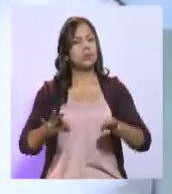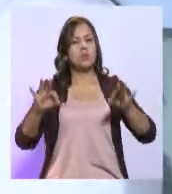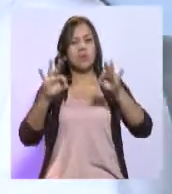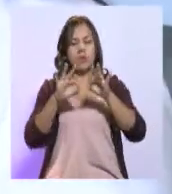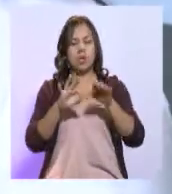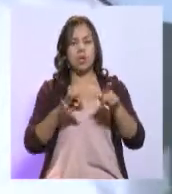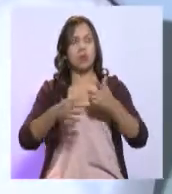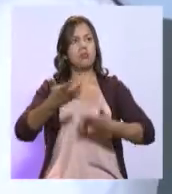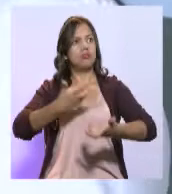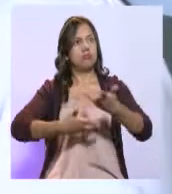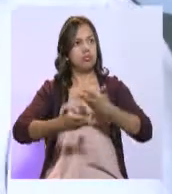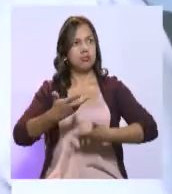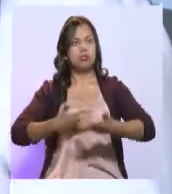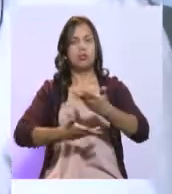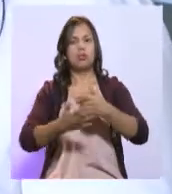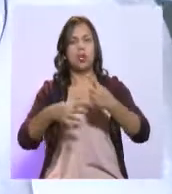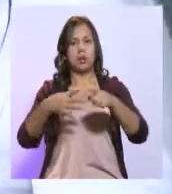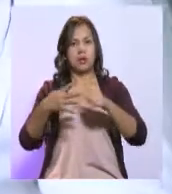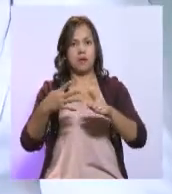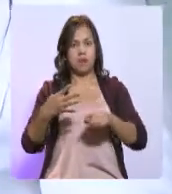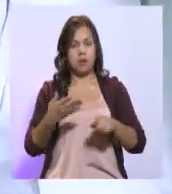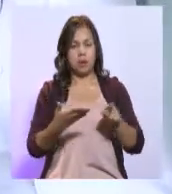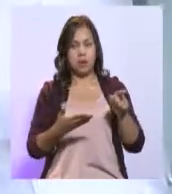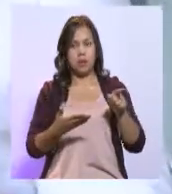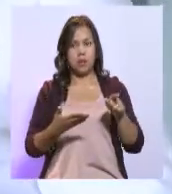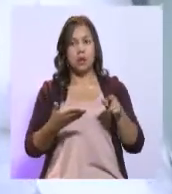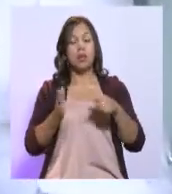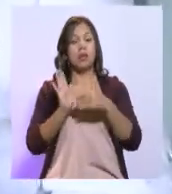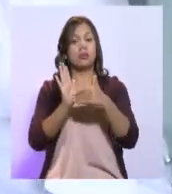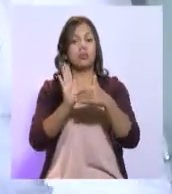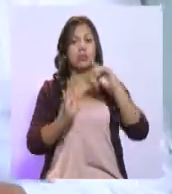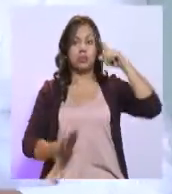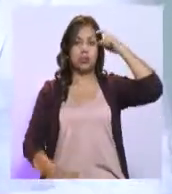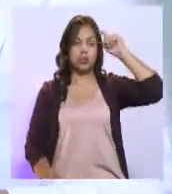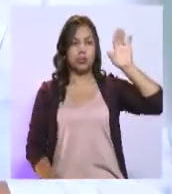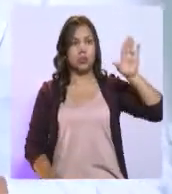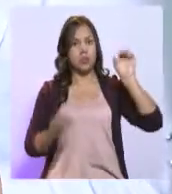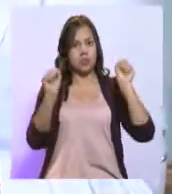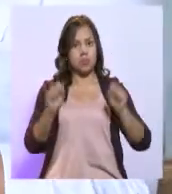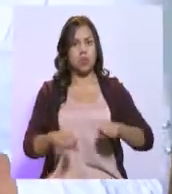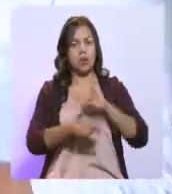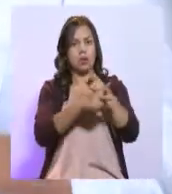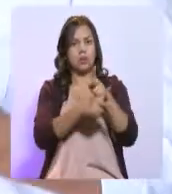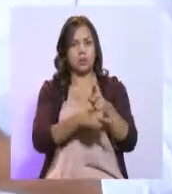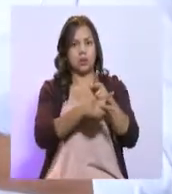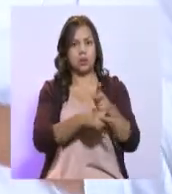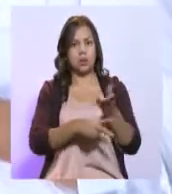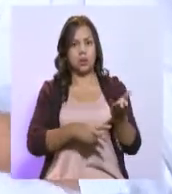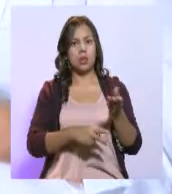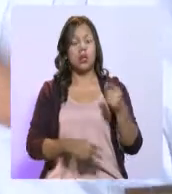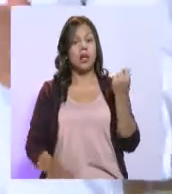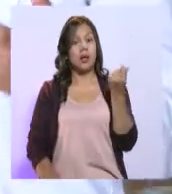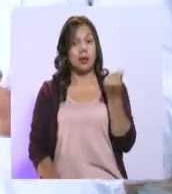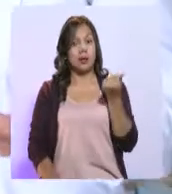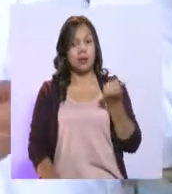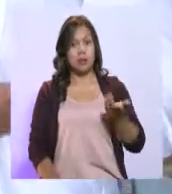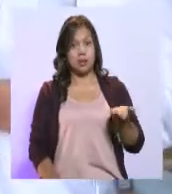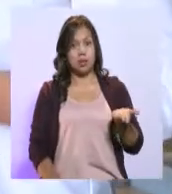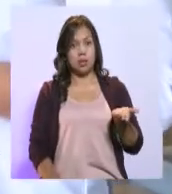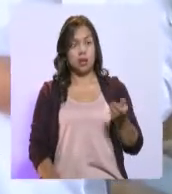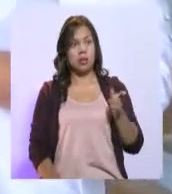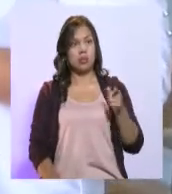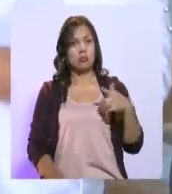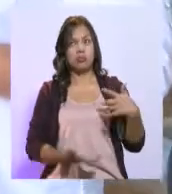se colabore entre las diferentes instancias del Estado para poder garantizar que el dinero necesario para realizar